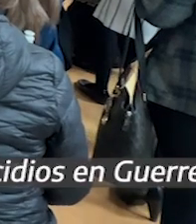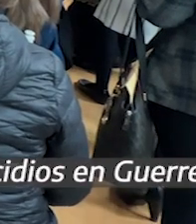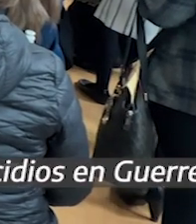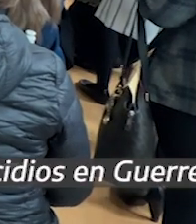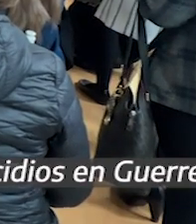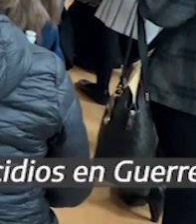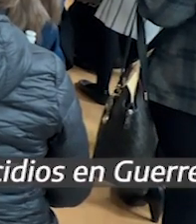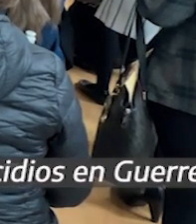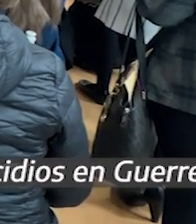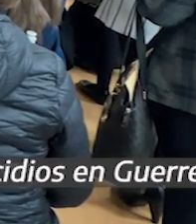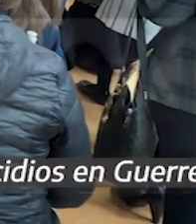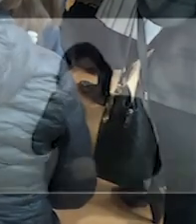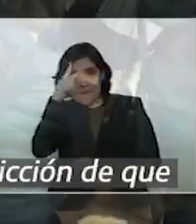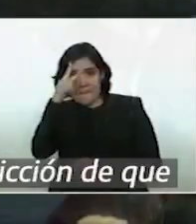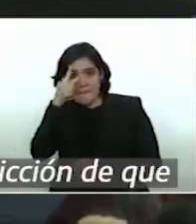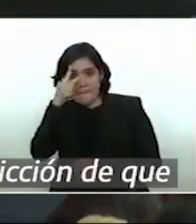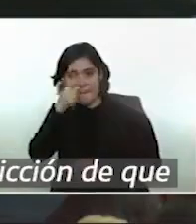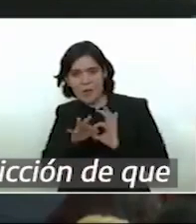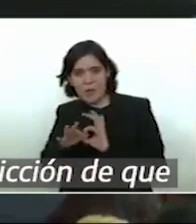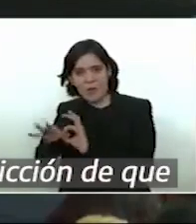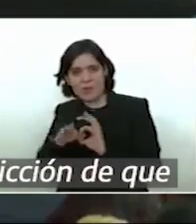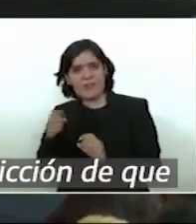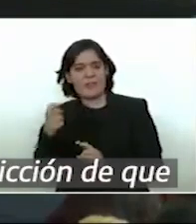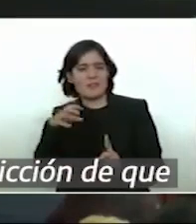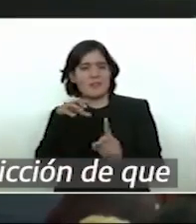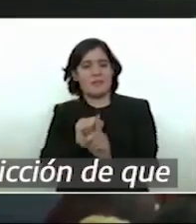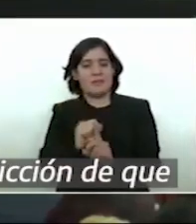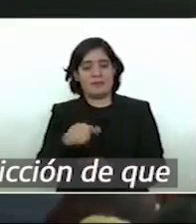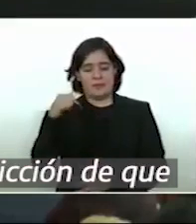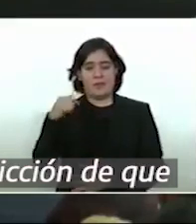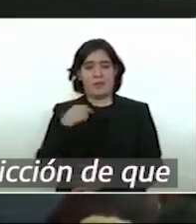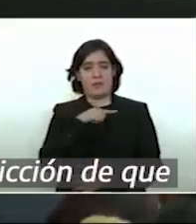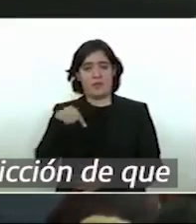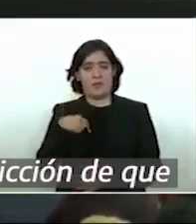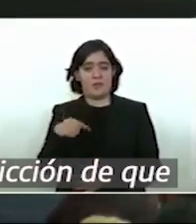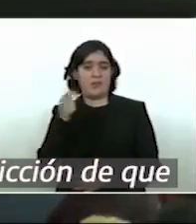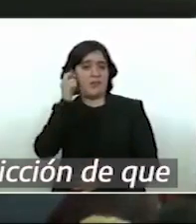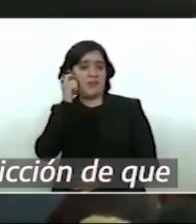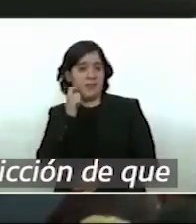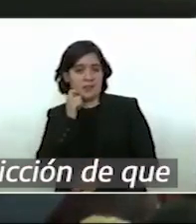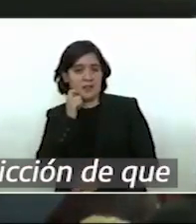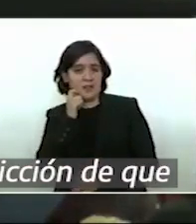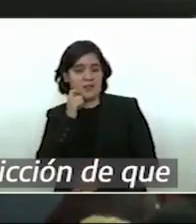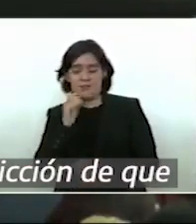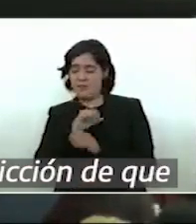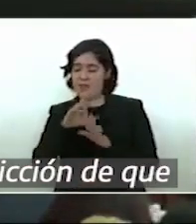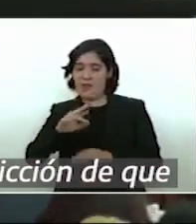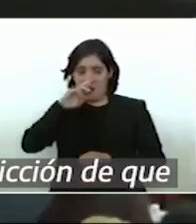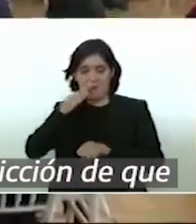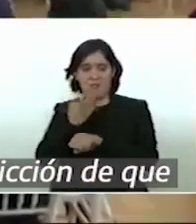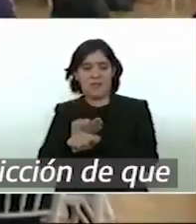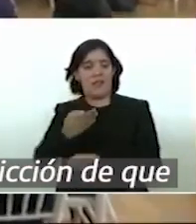incidencia de feminicidios en Guerrero. Desde Guerrero asumimos esta responsabilidad con gusto, con